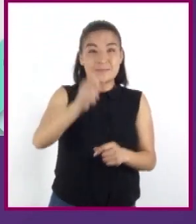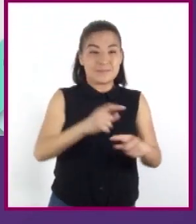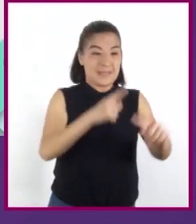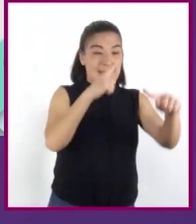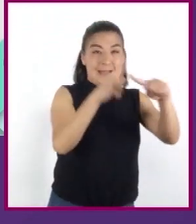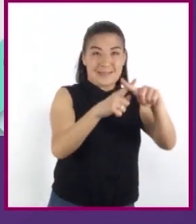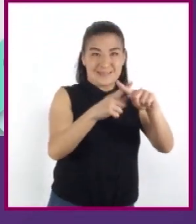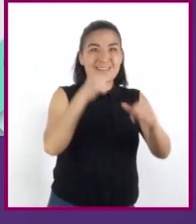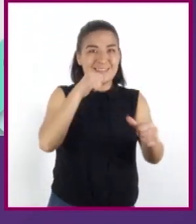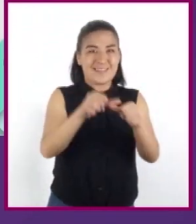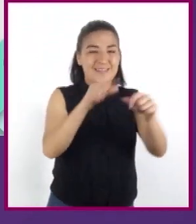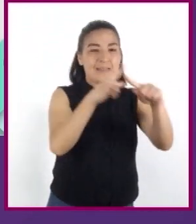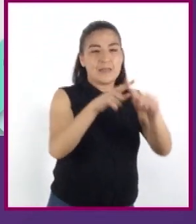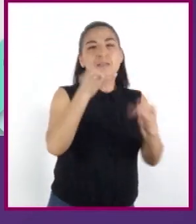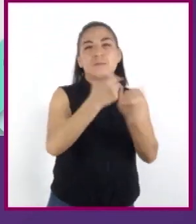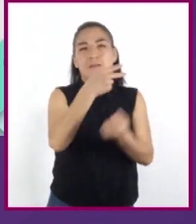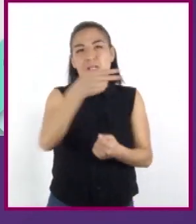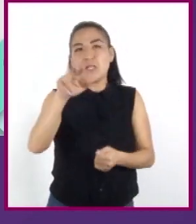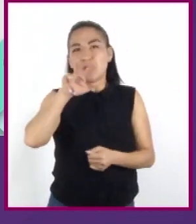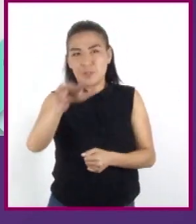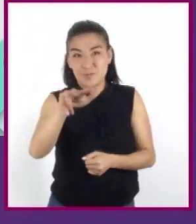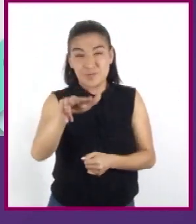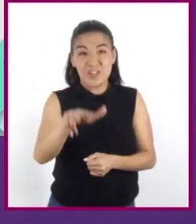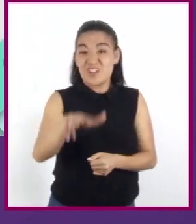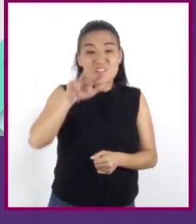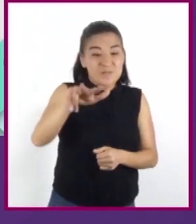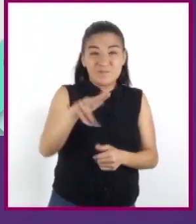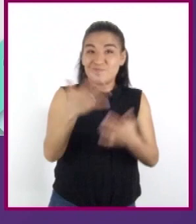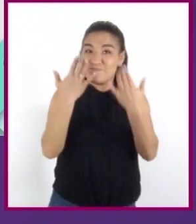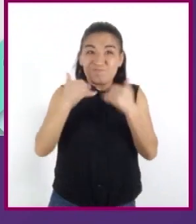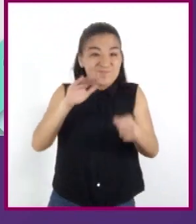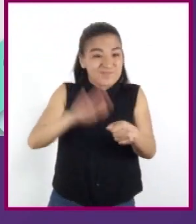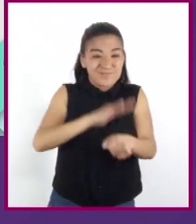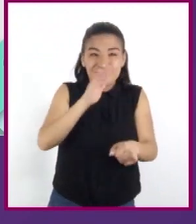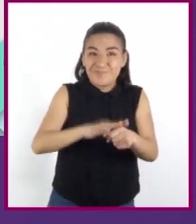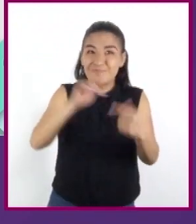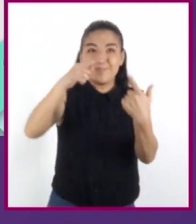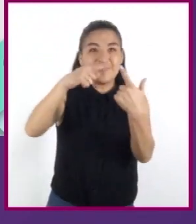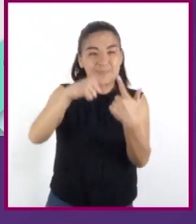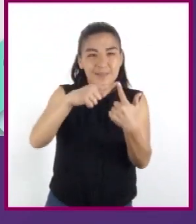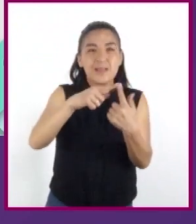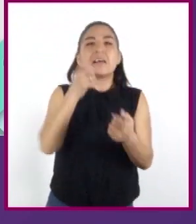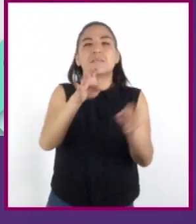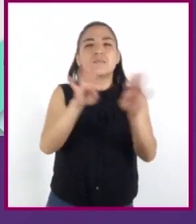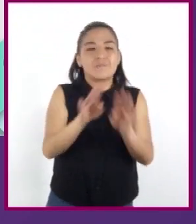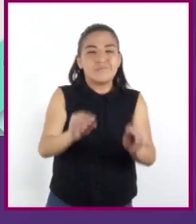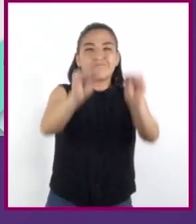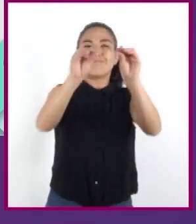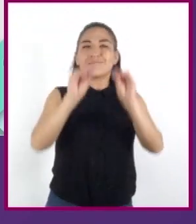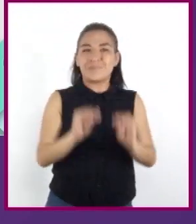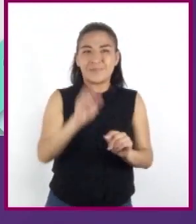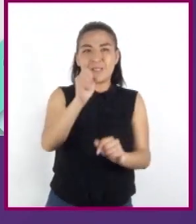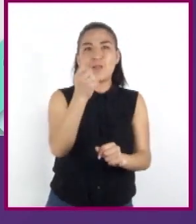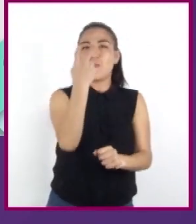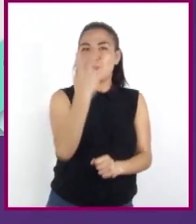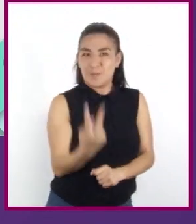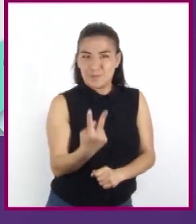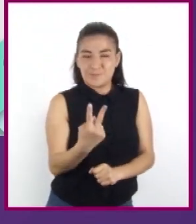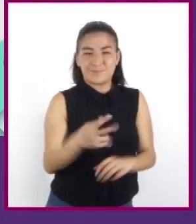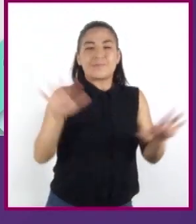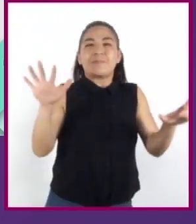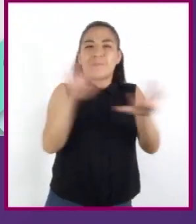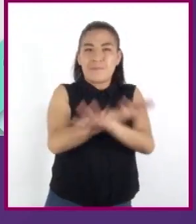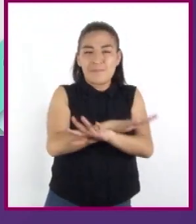a la raíz cuadrada de 18. Como 18 no tiene raíz exacta, lo descomponemos en dos factores. En este caso,